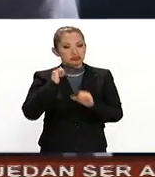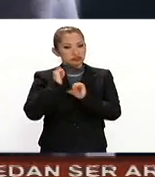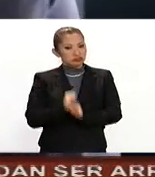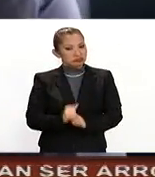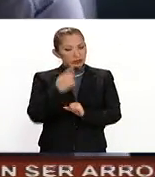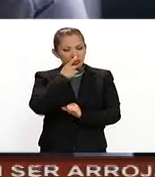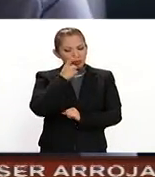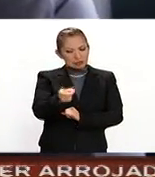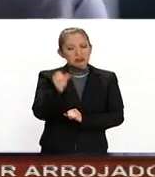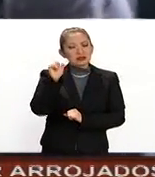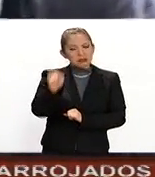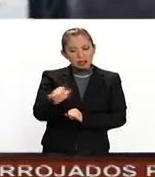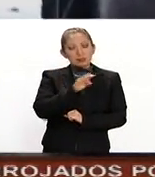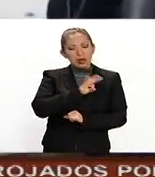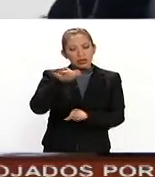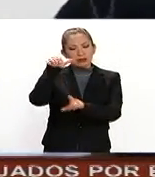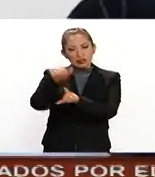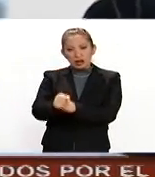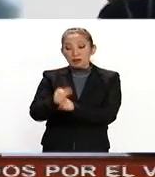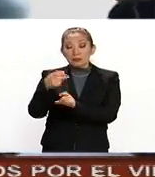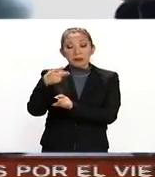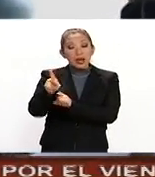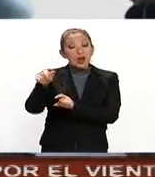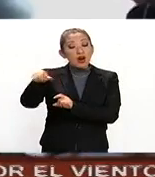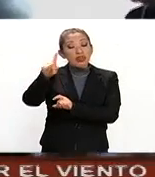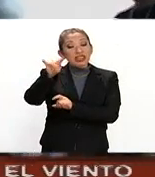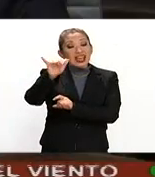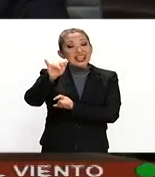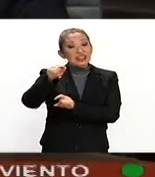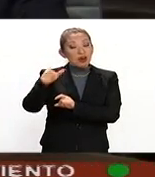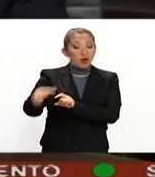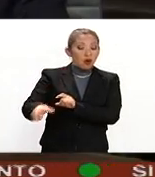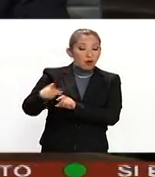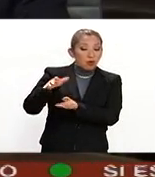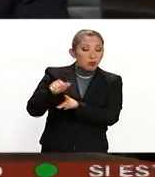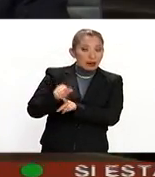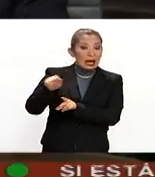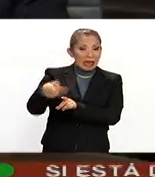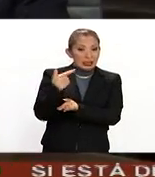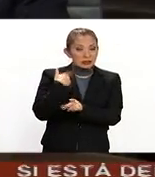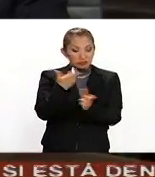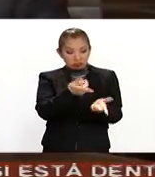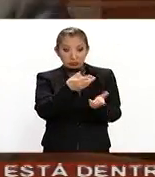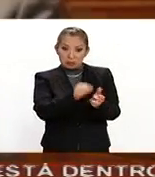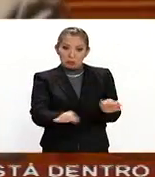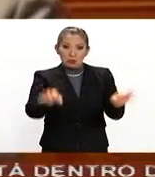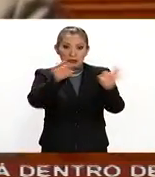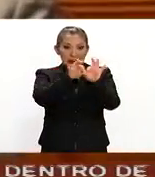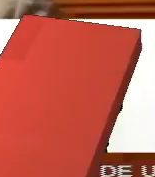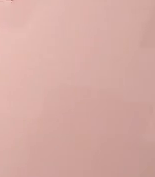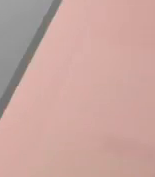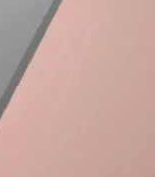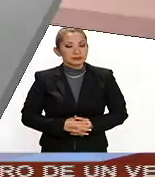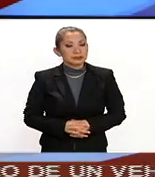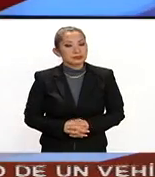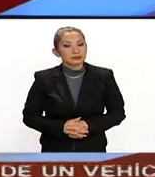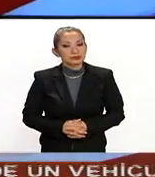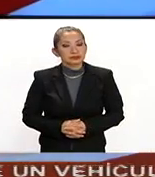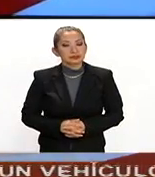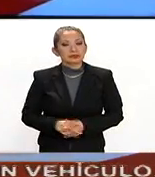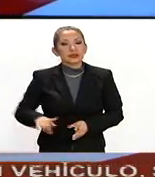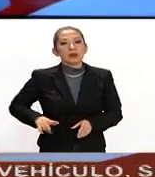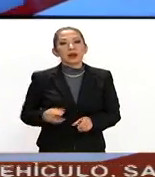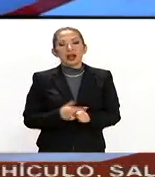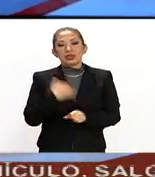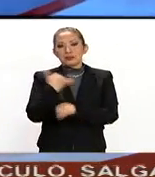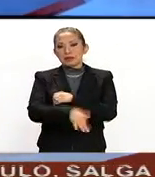autoridades aseguran que sí se le puede detener siempre y cuando el delito por el que se le aprenda sea considerado grave. El